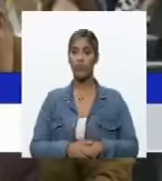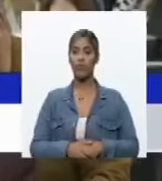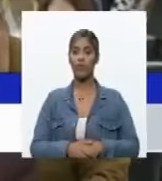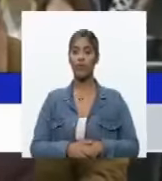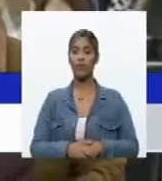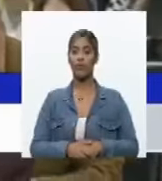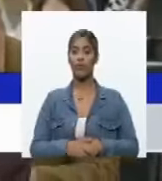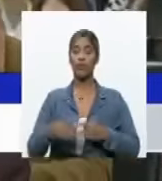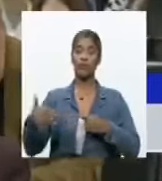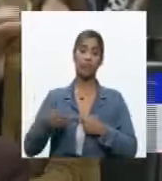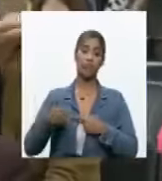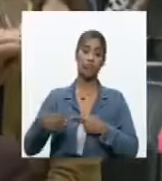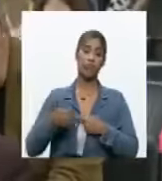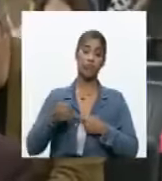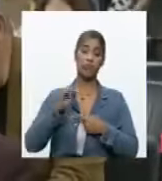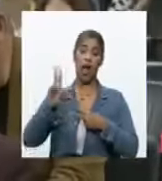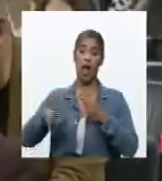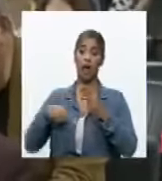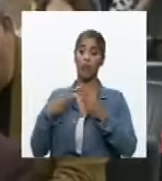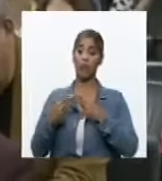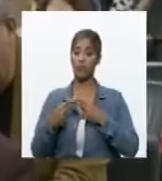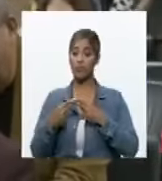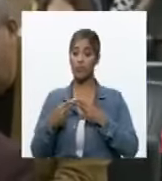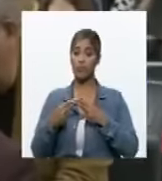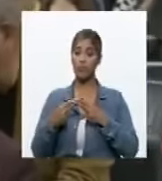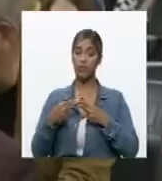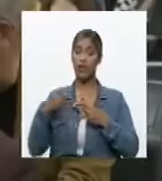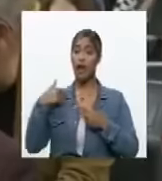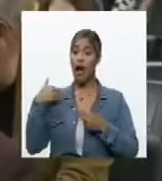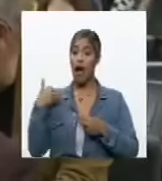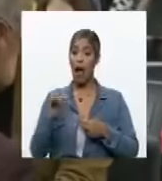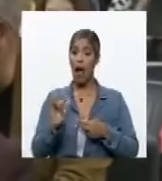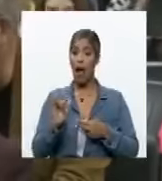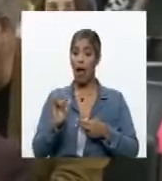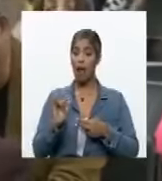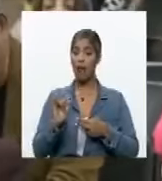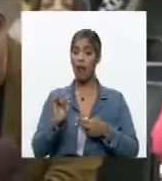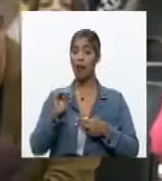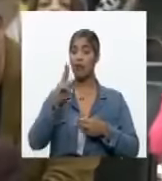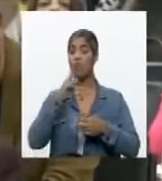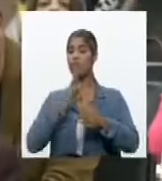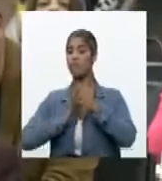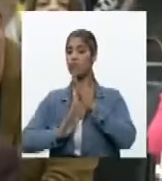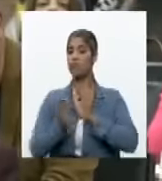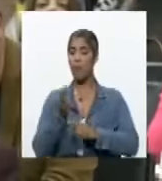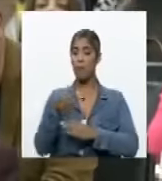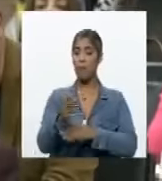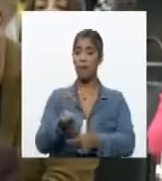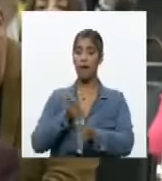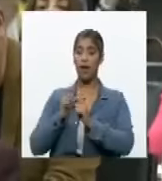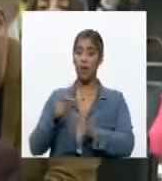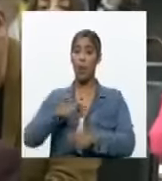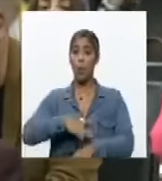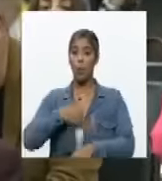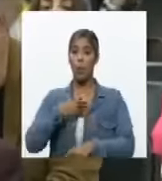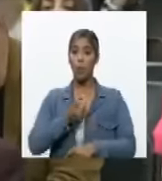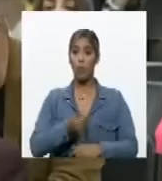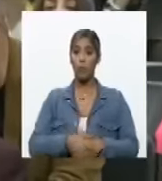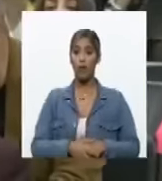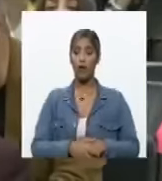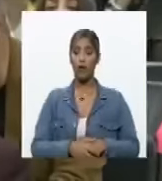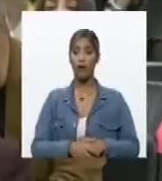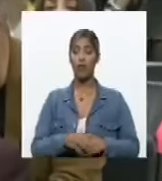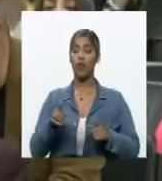de los acosos. Jamás hubo ante 2 humildes pescadores la posibilidad